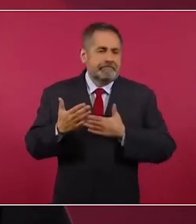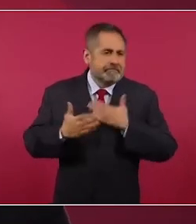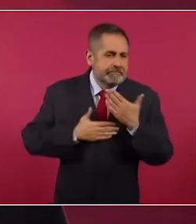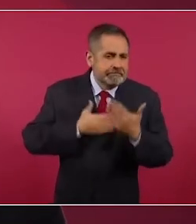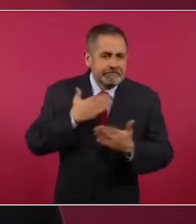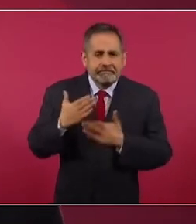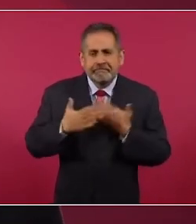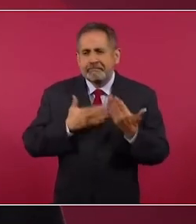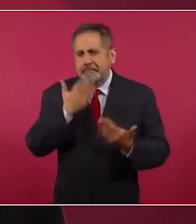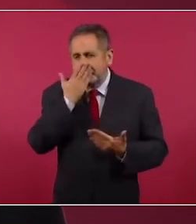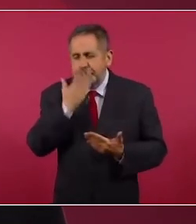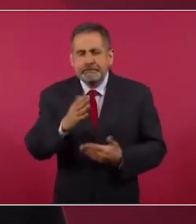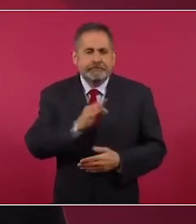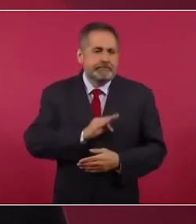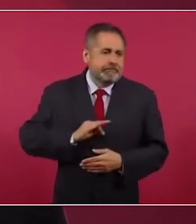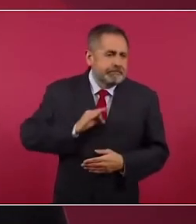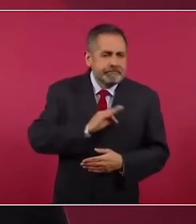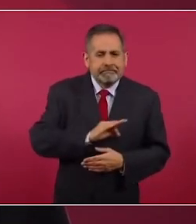alegres, felices,